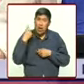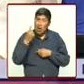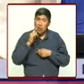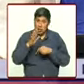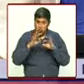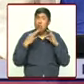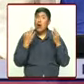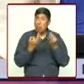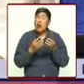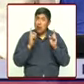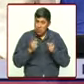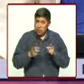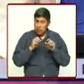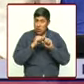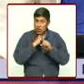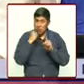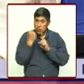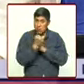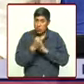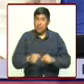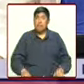con tu familia, de la misma manera.